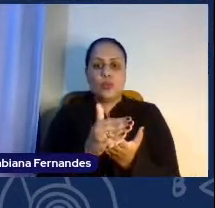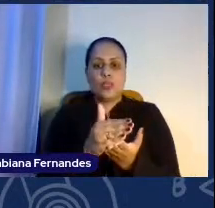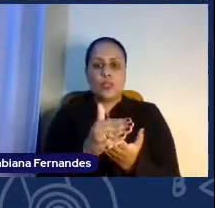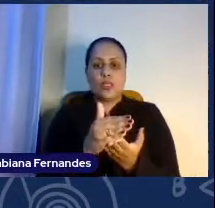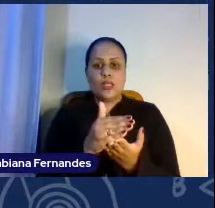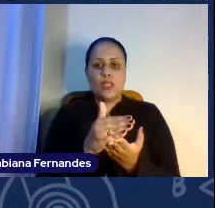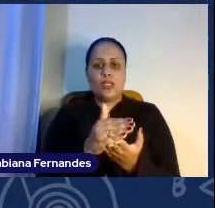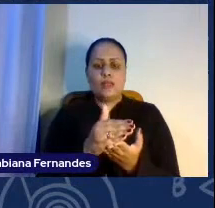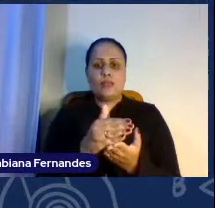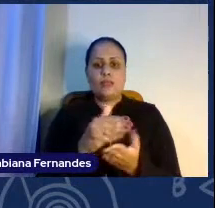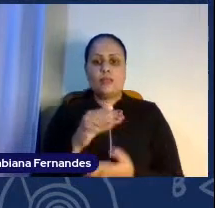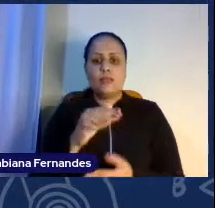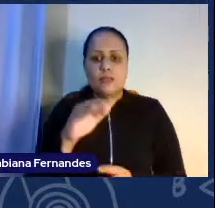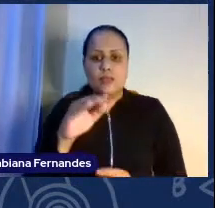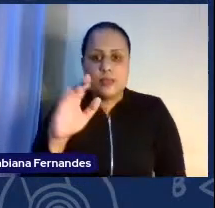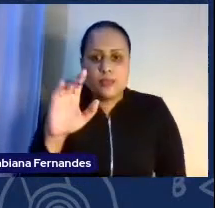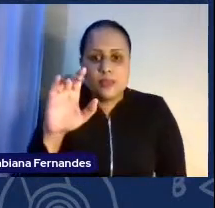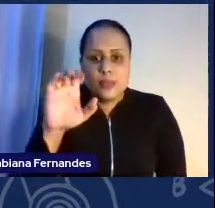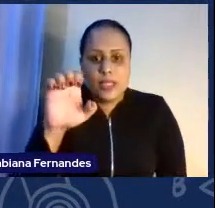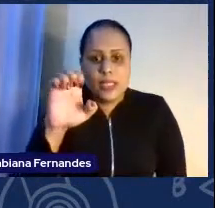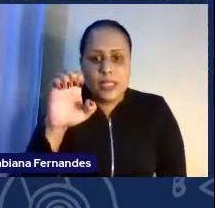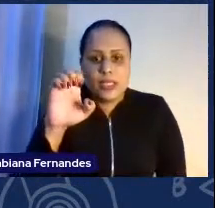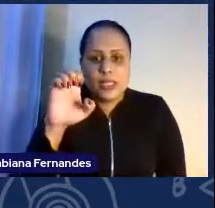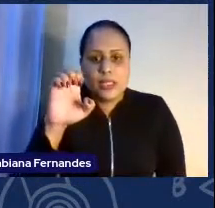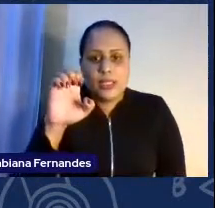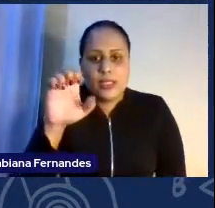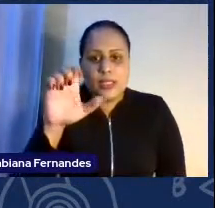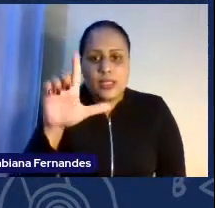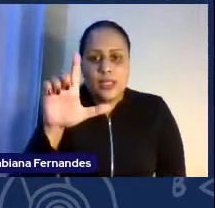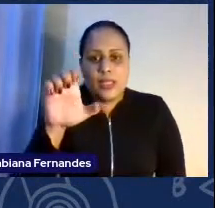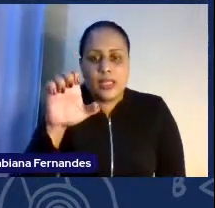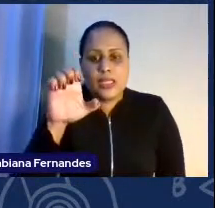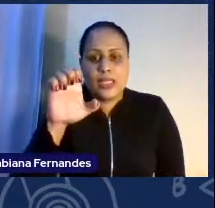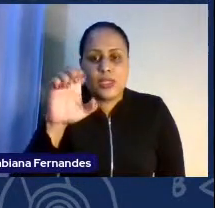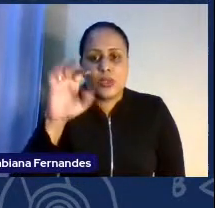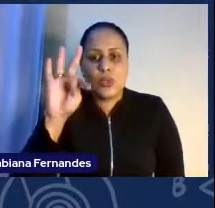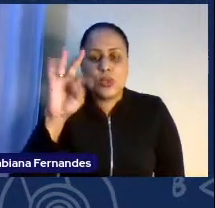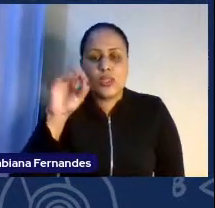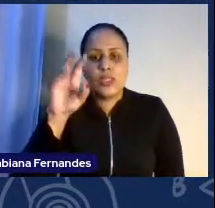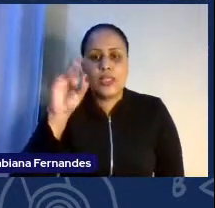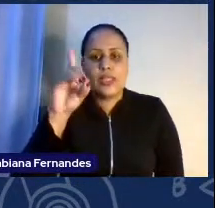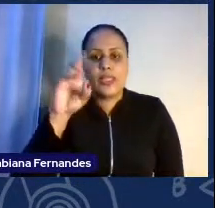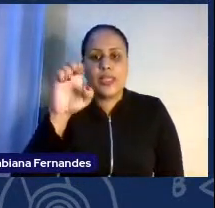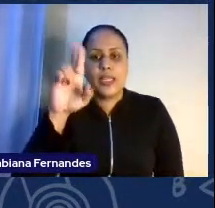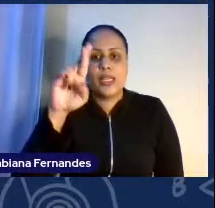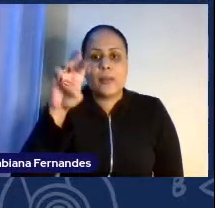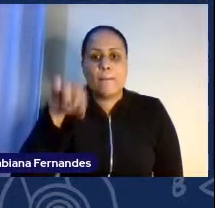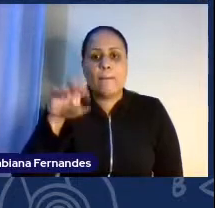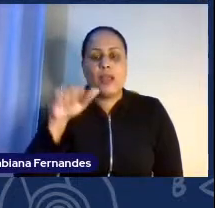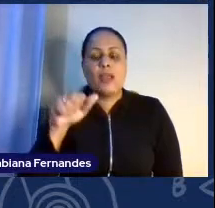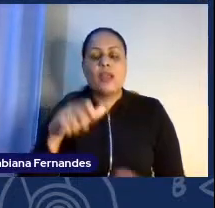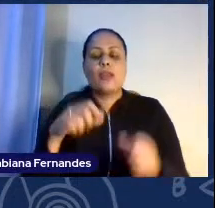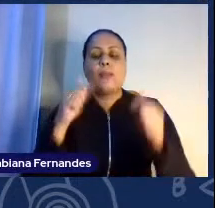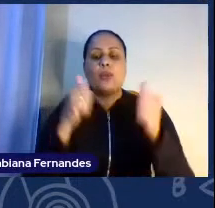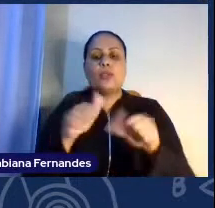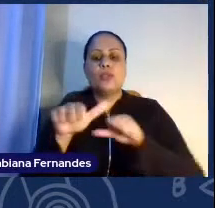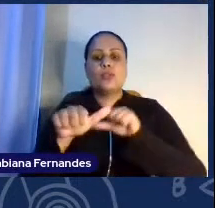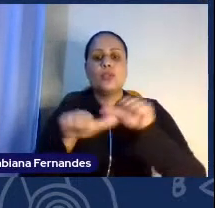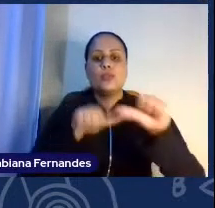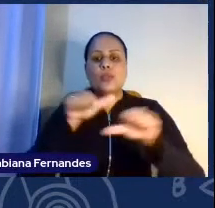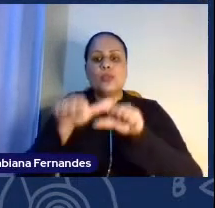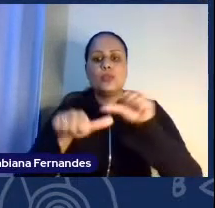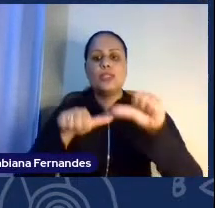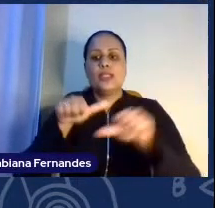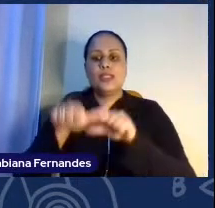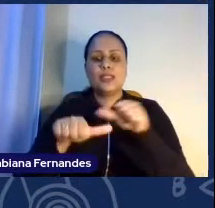va sufriendo modificaciones progresivas durante el desarrollo gestacional.